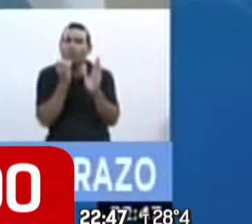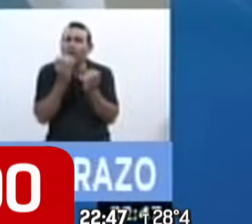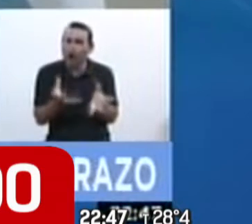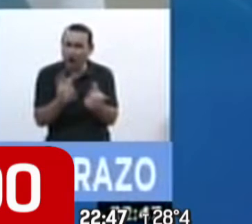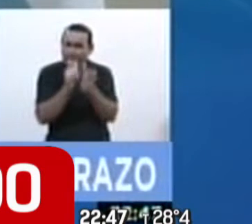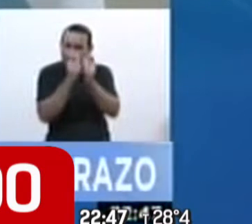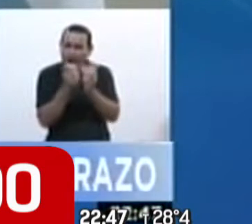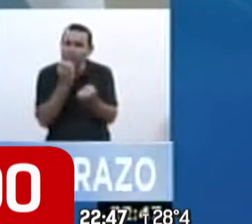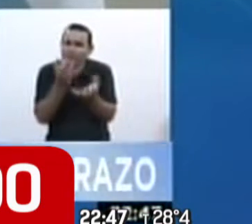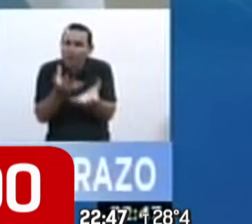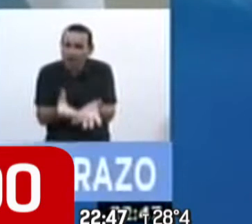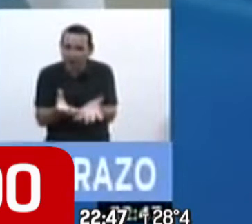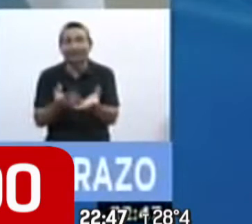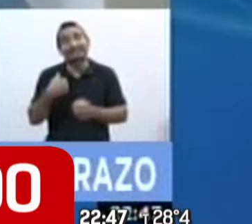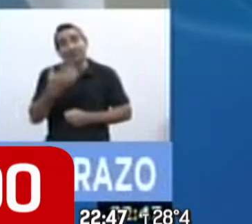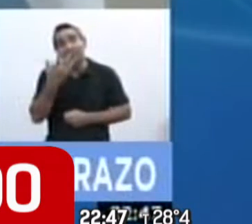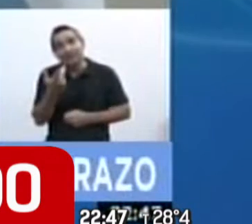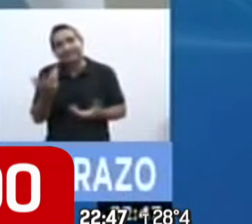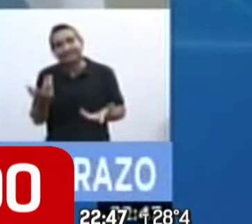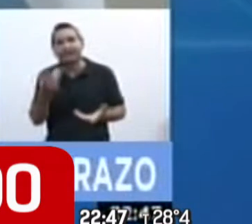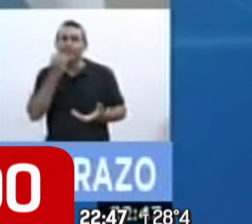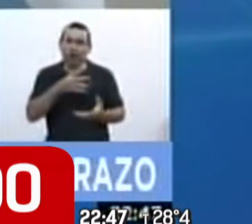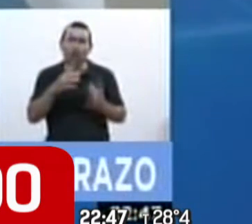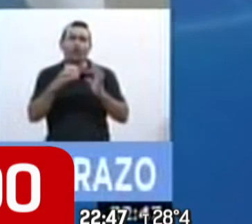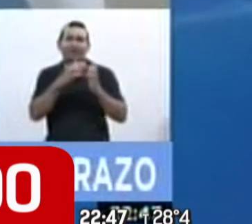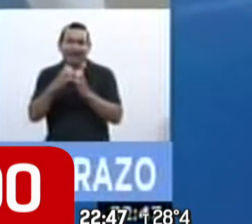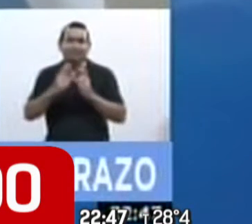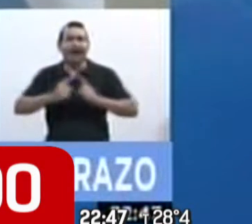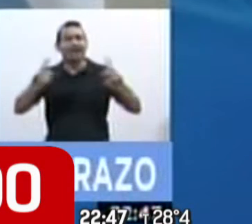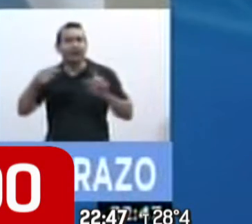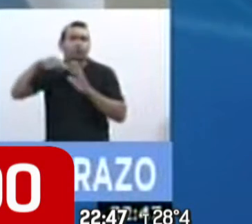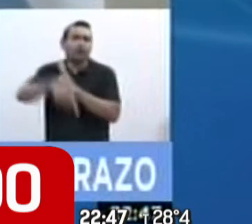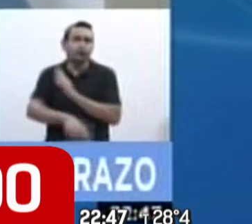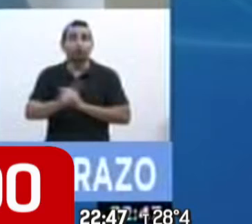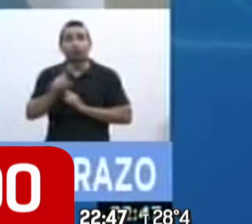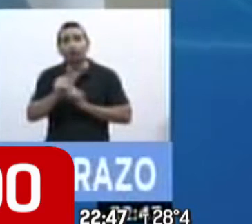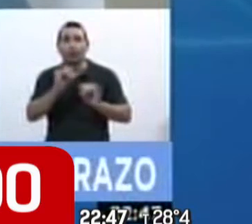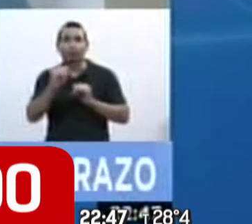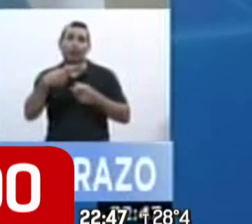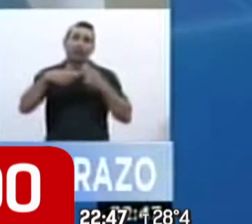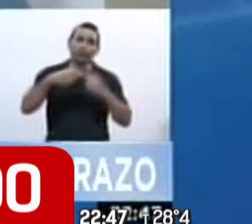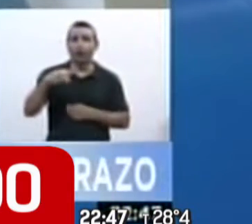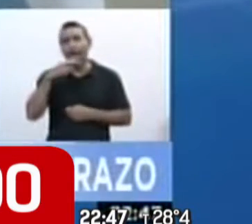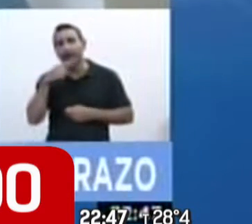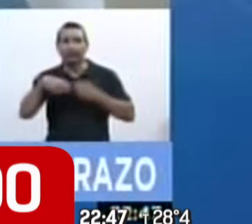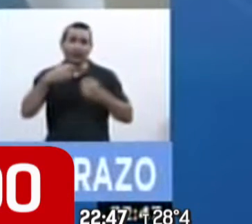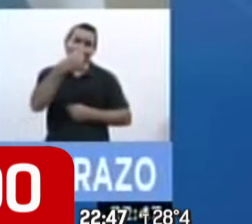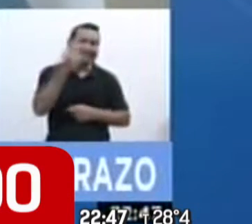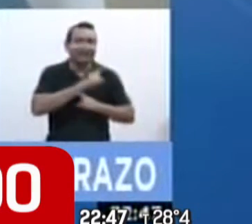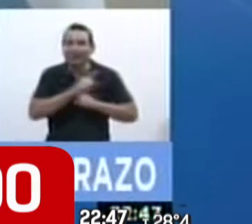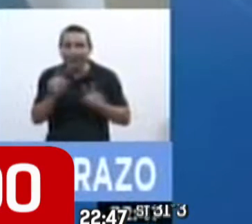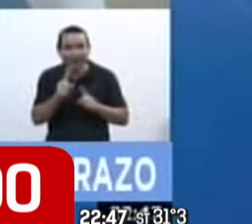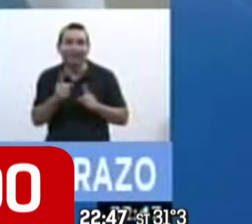mejorado, no es lo que uno quisiera. Me hubiese gustado que haya habido un debate mucho más profundo, que no estemos hablando de pañuelo verde o pañuelo celeste, sino